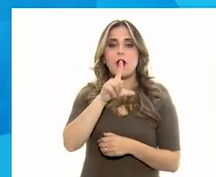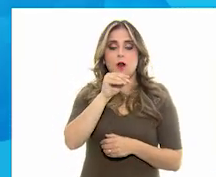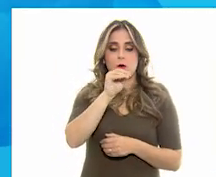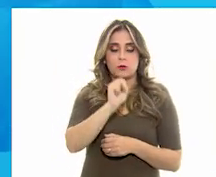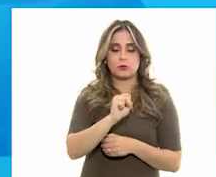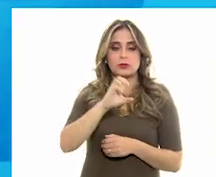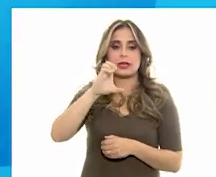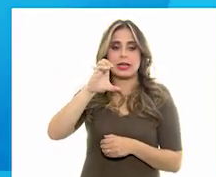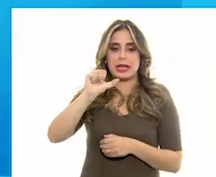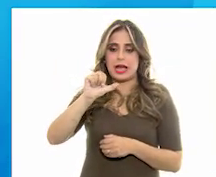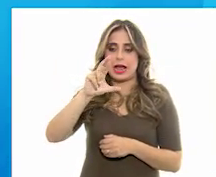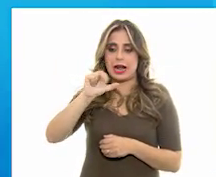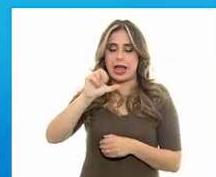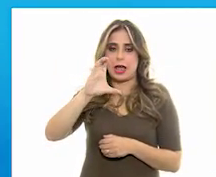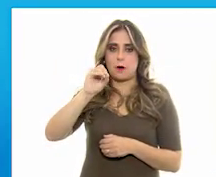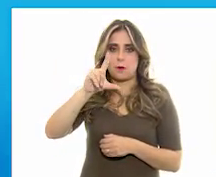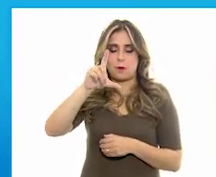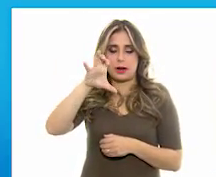Son